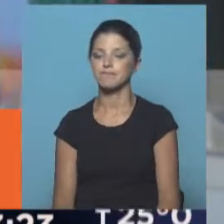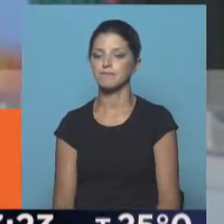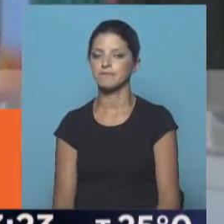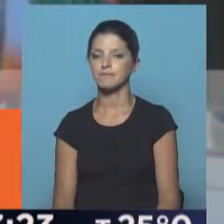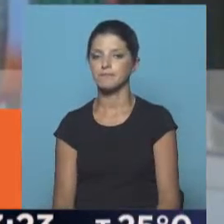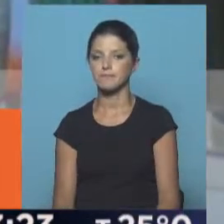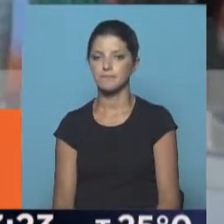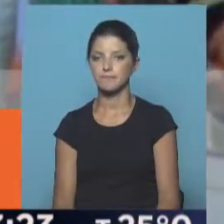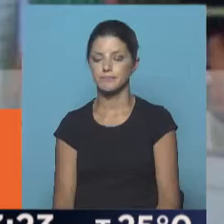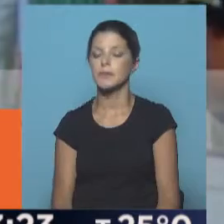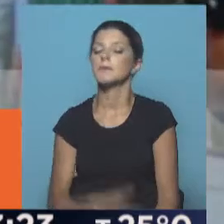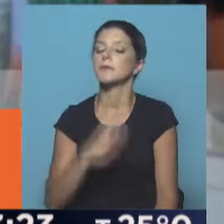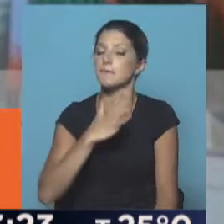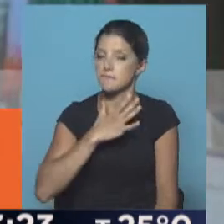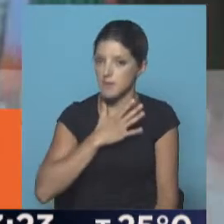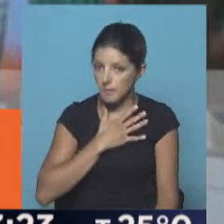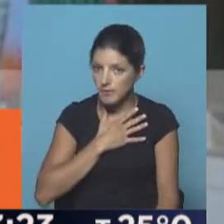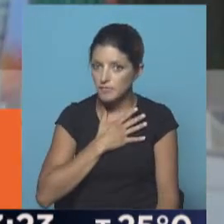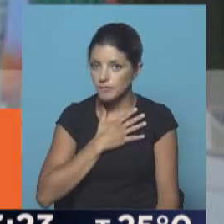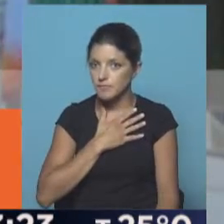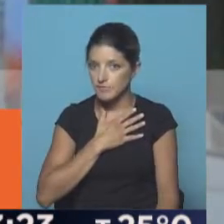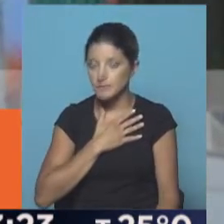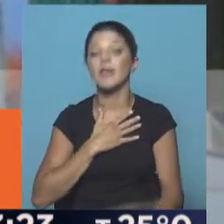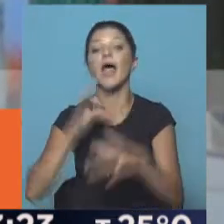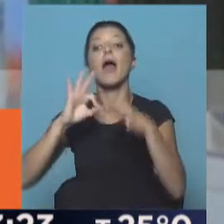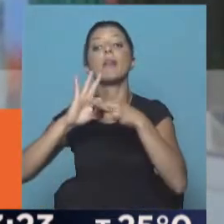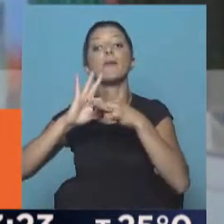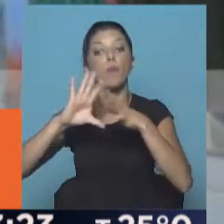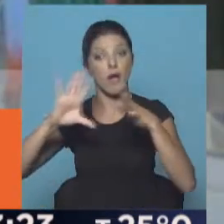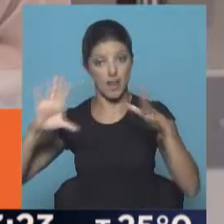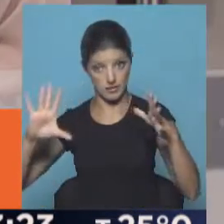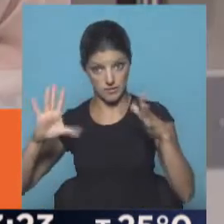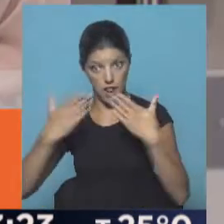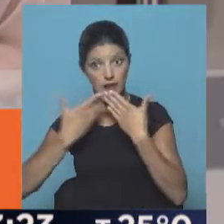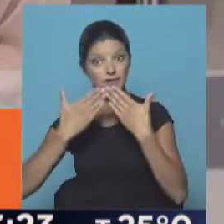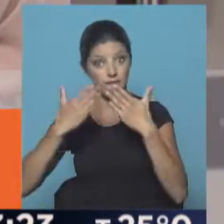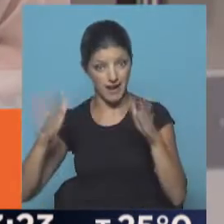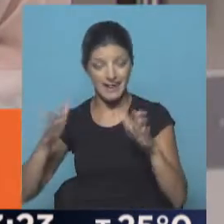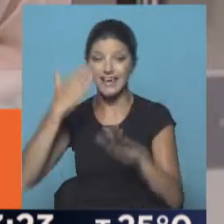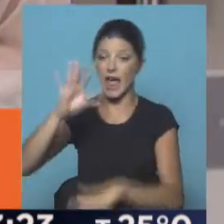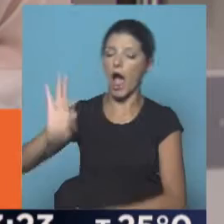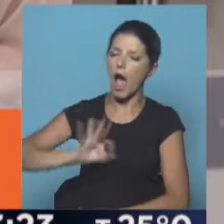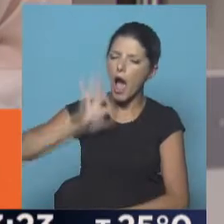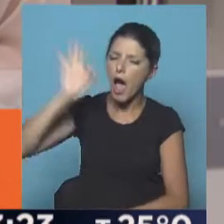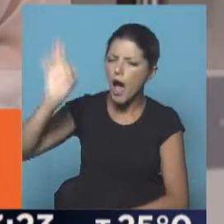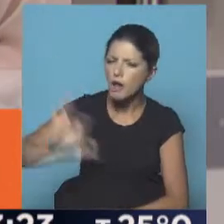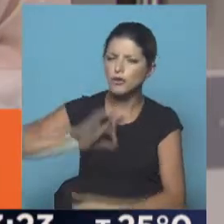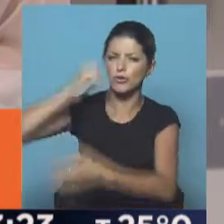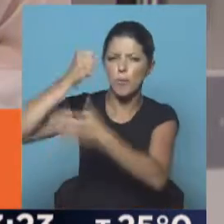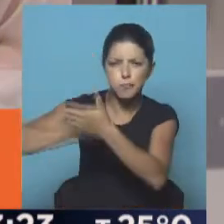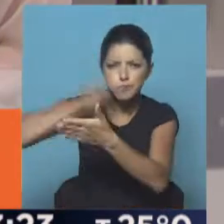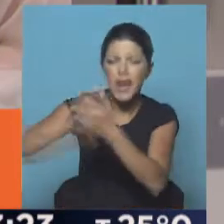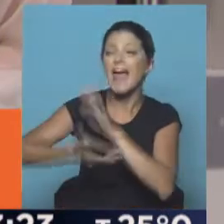que el orden de las democracias liberales, Sí. que se construyó con esfuerzo en la salida de la